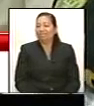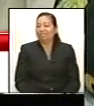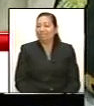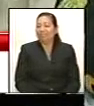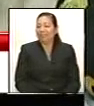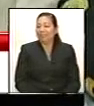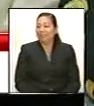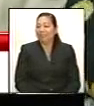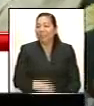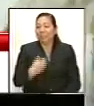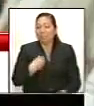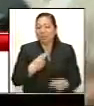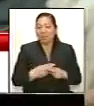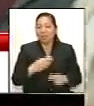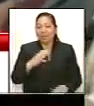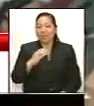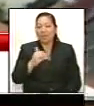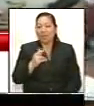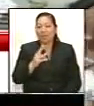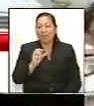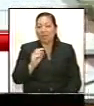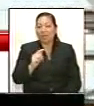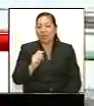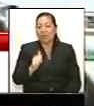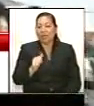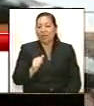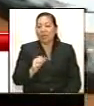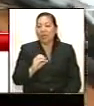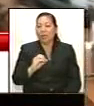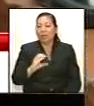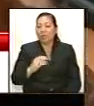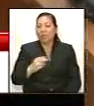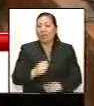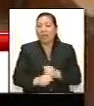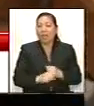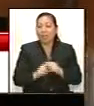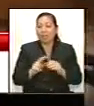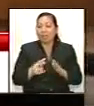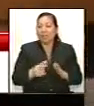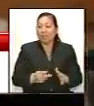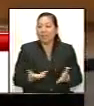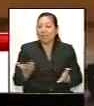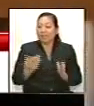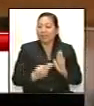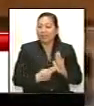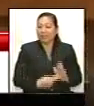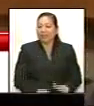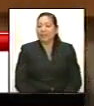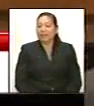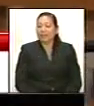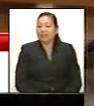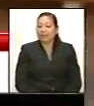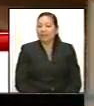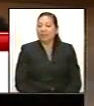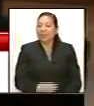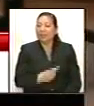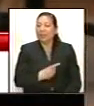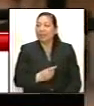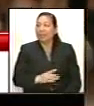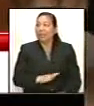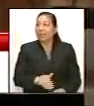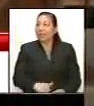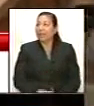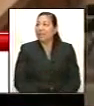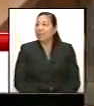yo soy Carlota Ochoa, vengo participando aquí en la mesa desde el año 2017, vengo en representación de la Dirección